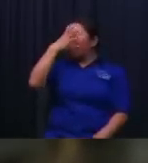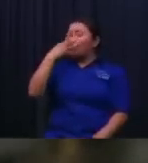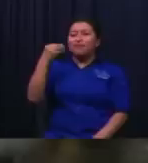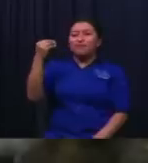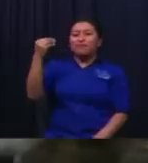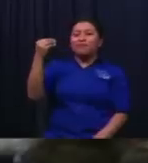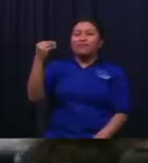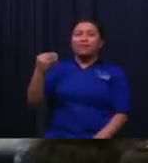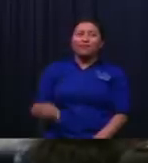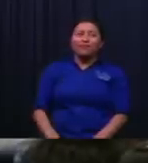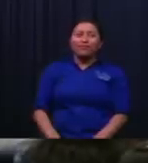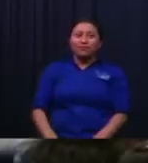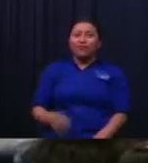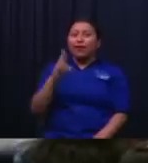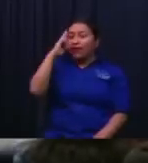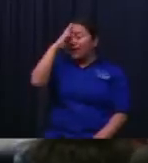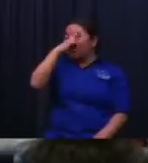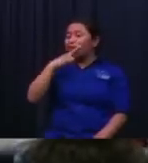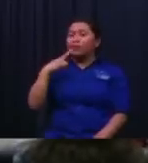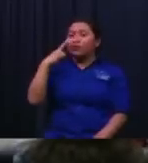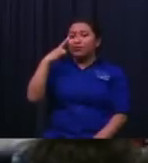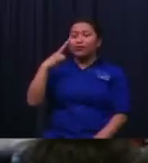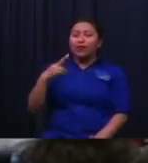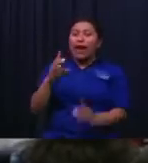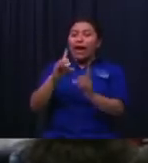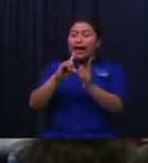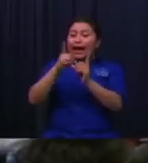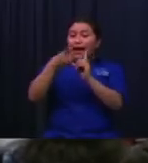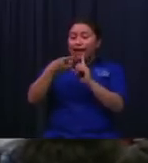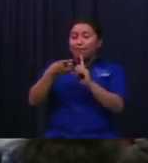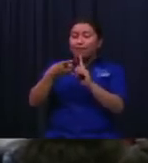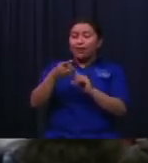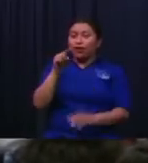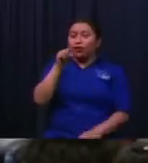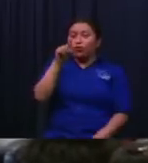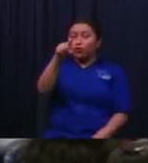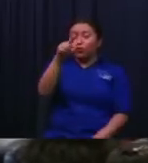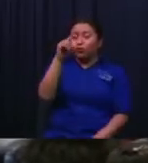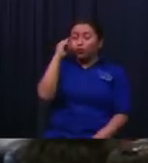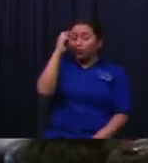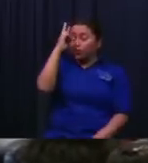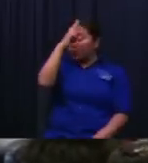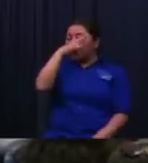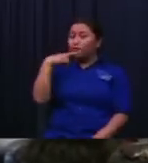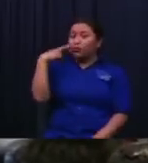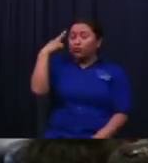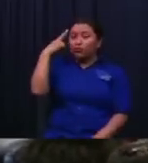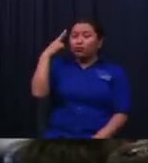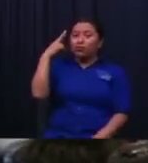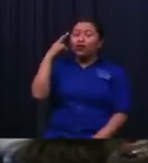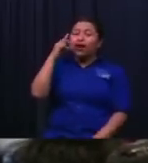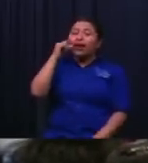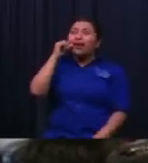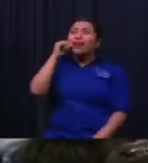con eso? Yo ponía atención a las profecías, hermano. El Señor nos quiere llenar de su Santo